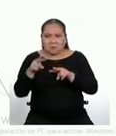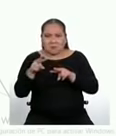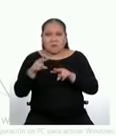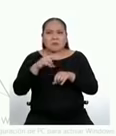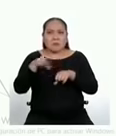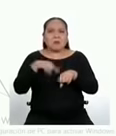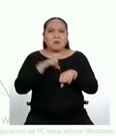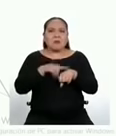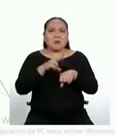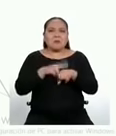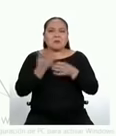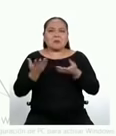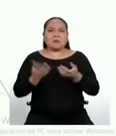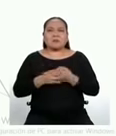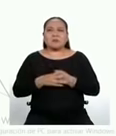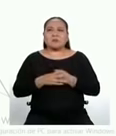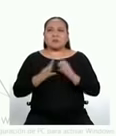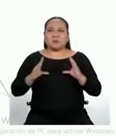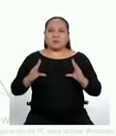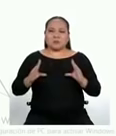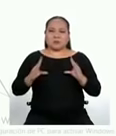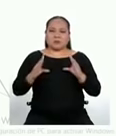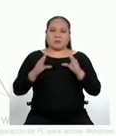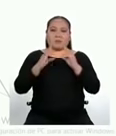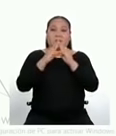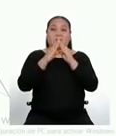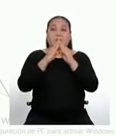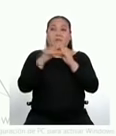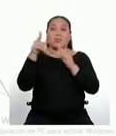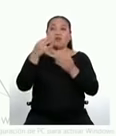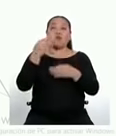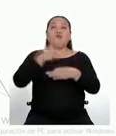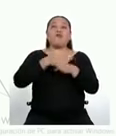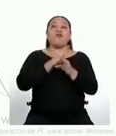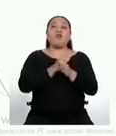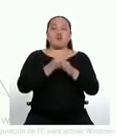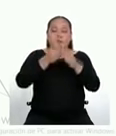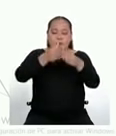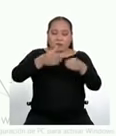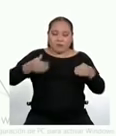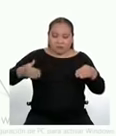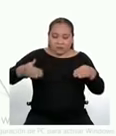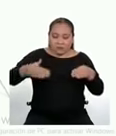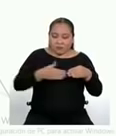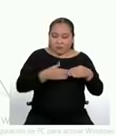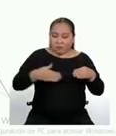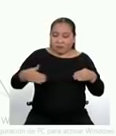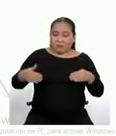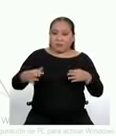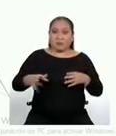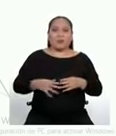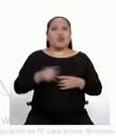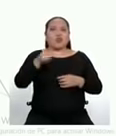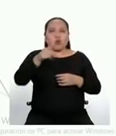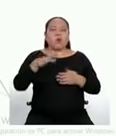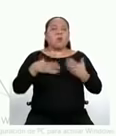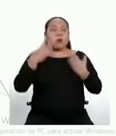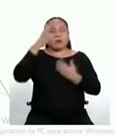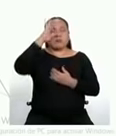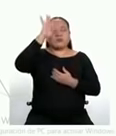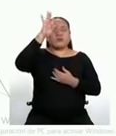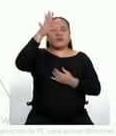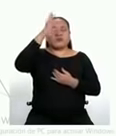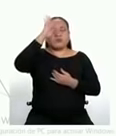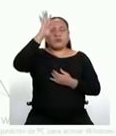con poder habitar las puntas de la esquina. Así veremos nuevamente que el cielo es el límite para nuestra